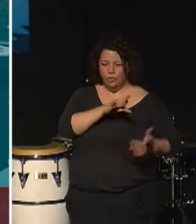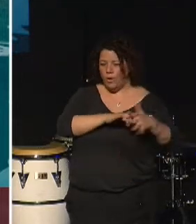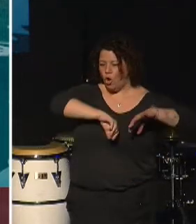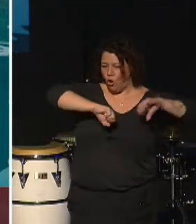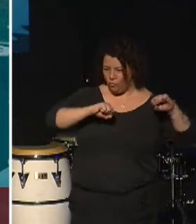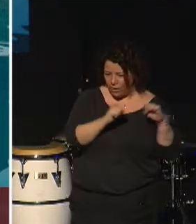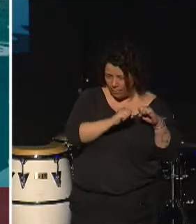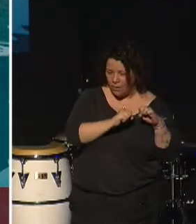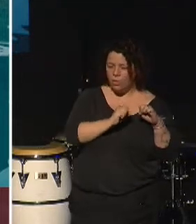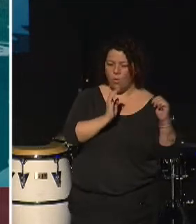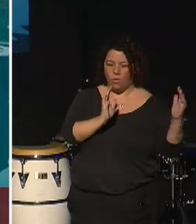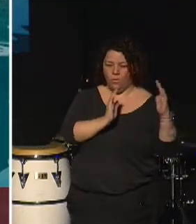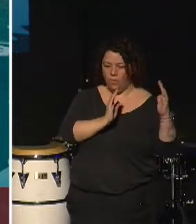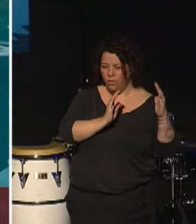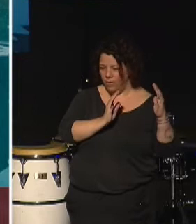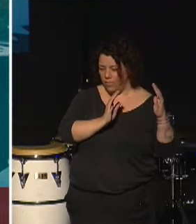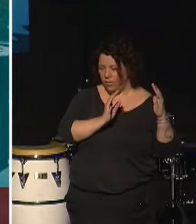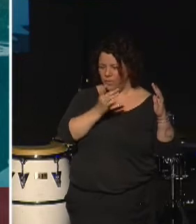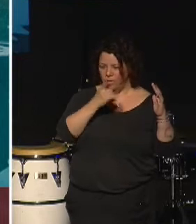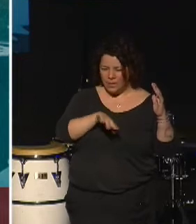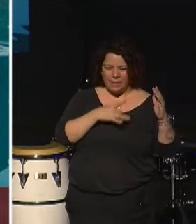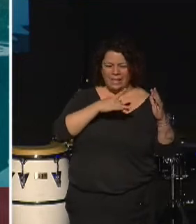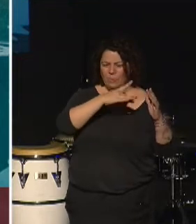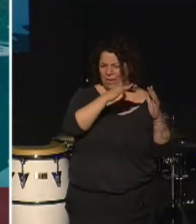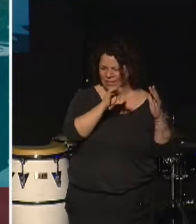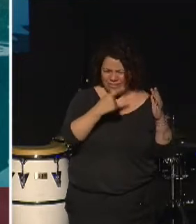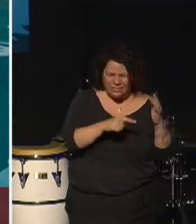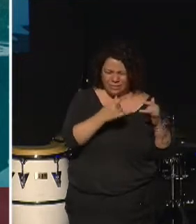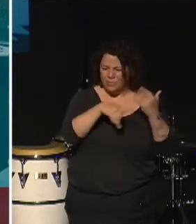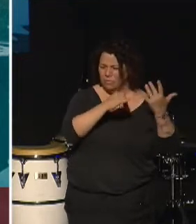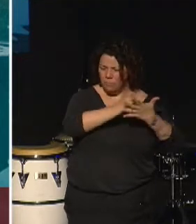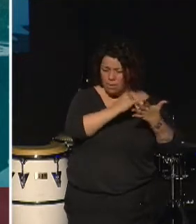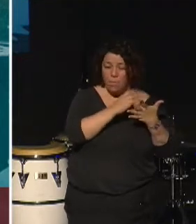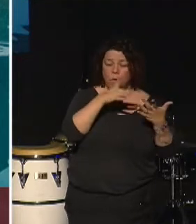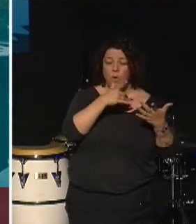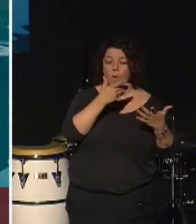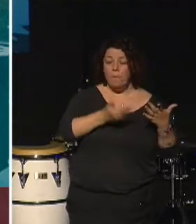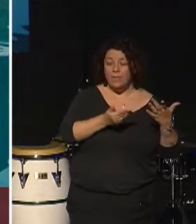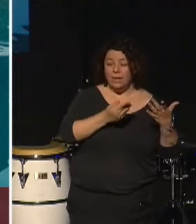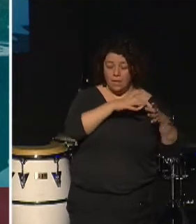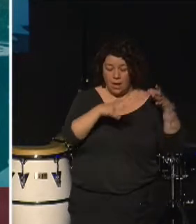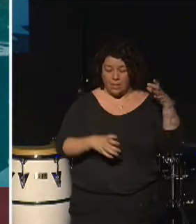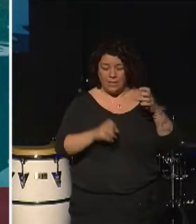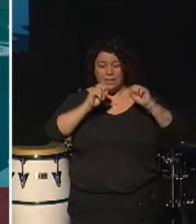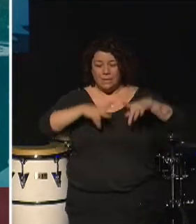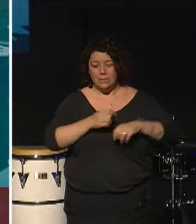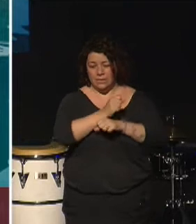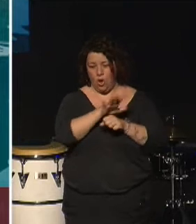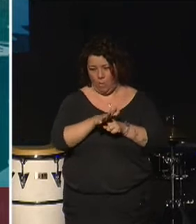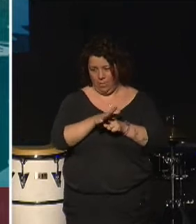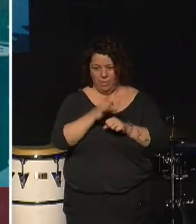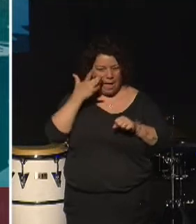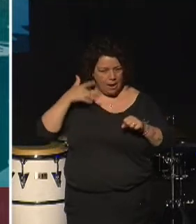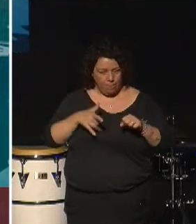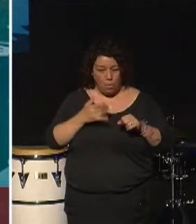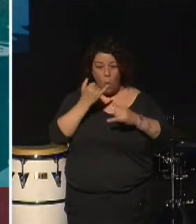confinamientos, pasamos un montón de test porque era muy importante que el COVID no llegara a la Antártida. Estamos al final